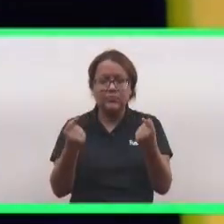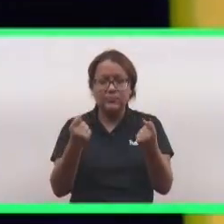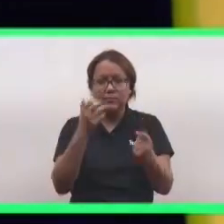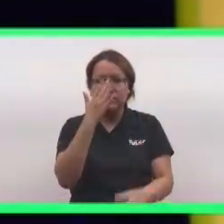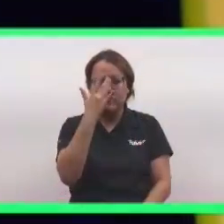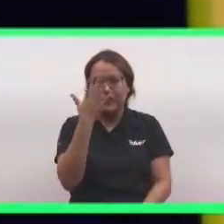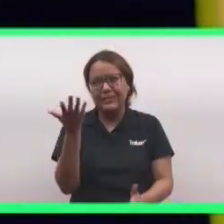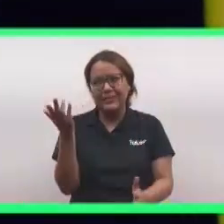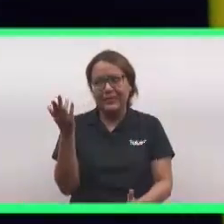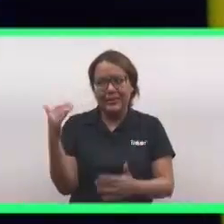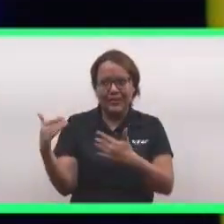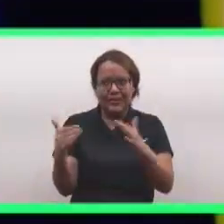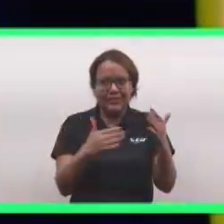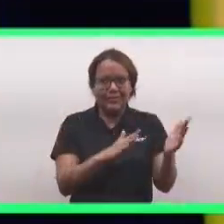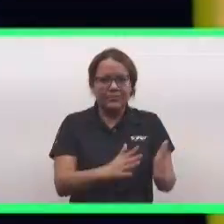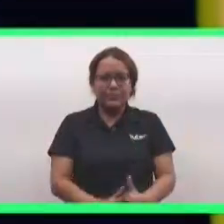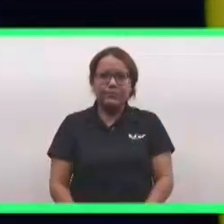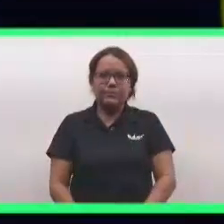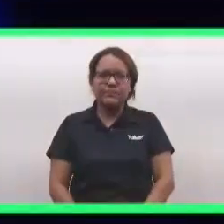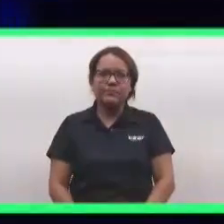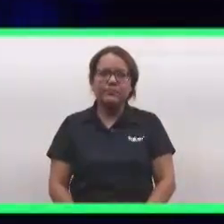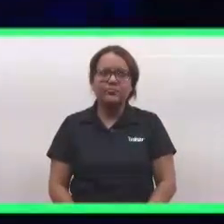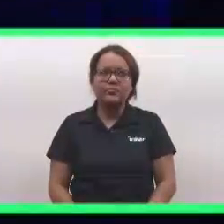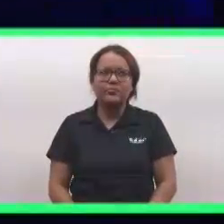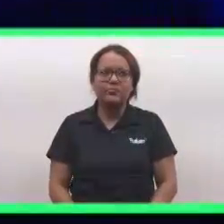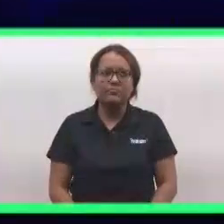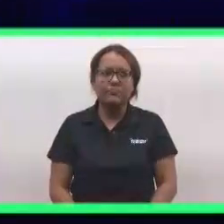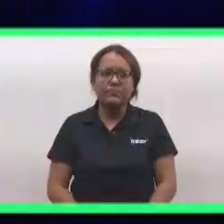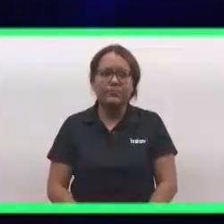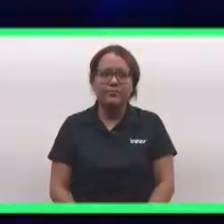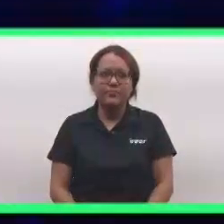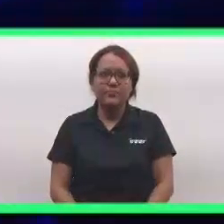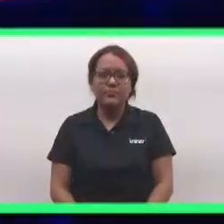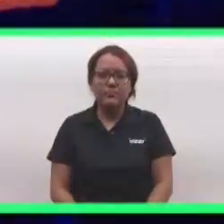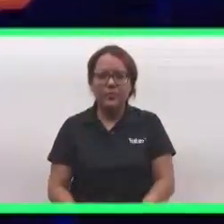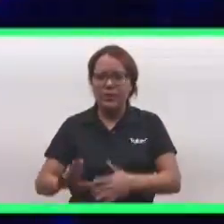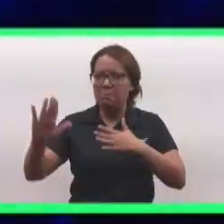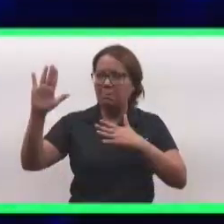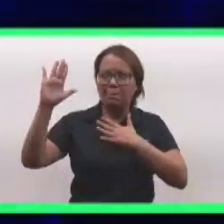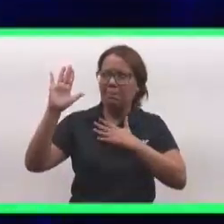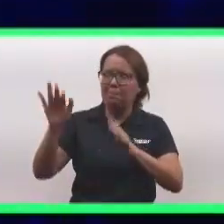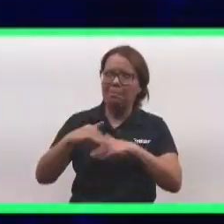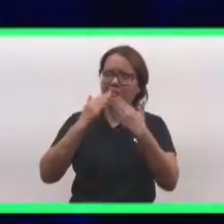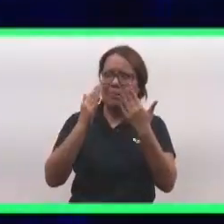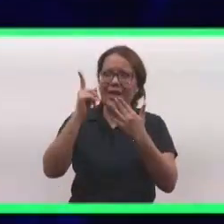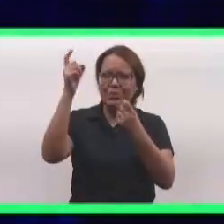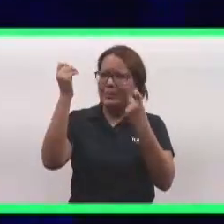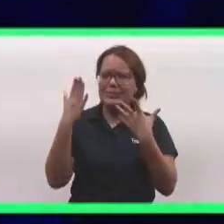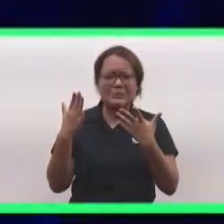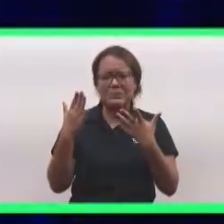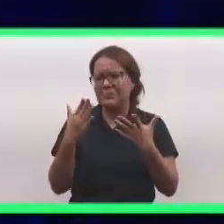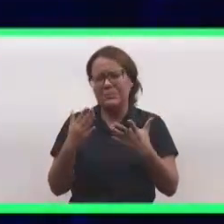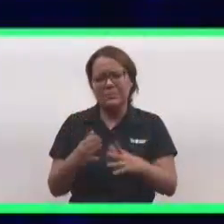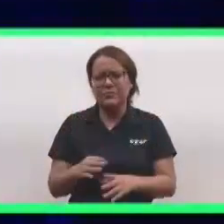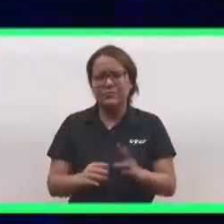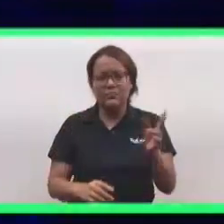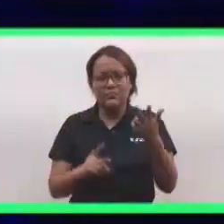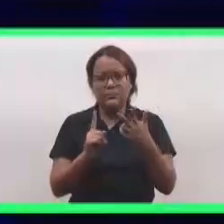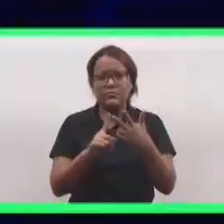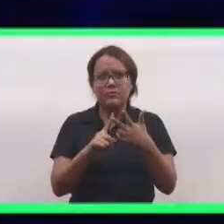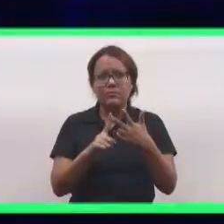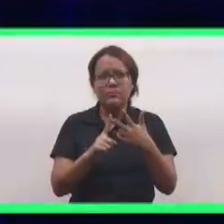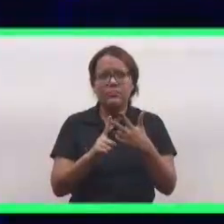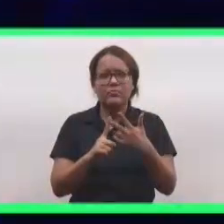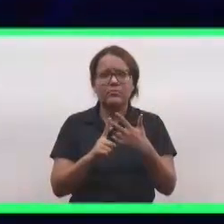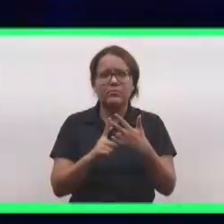Dios no va a manifestar su gloria donde hay hipocresía, donde no hay compromiso, donde no hay entrega. Podemos decir en tercer lugar que